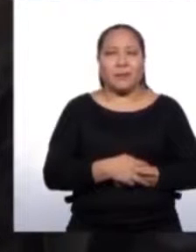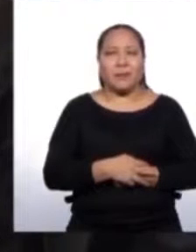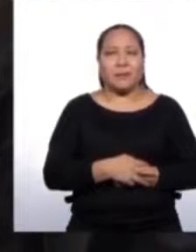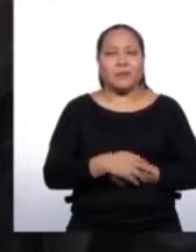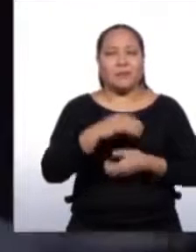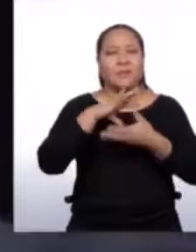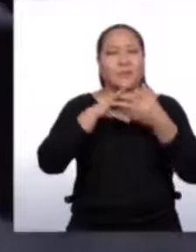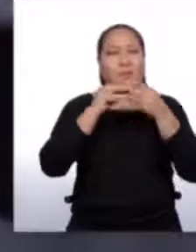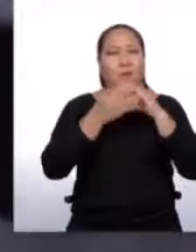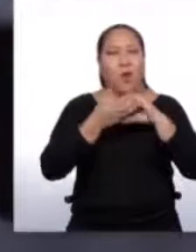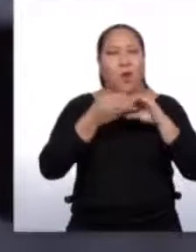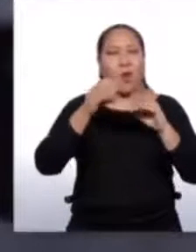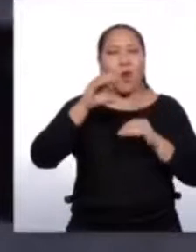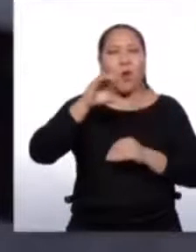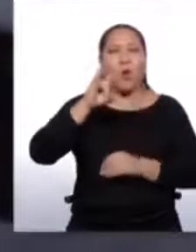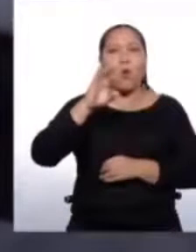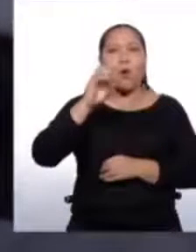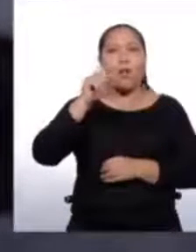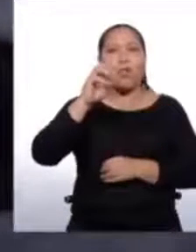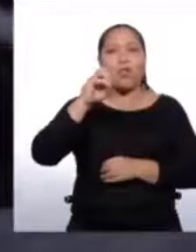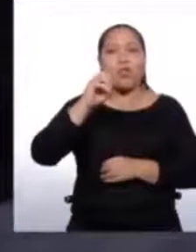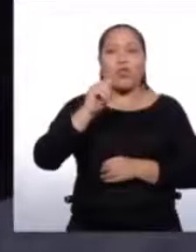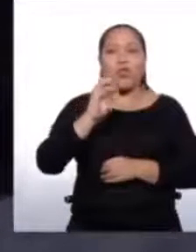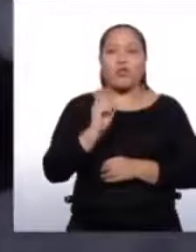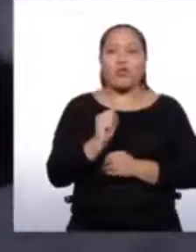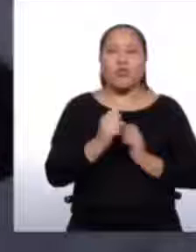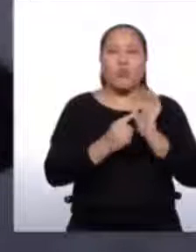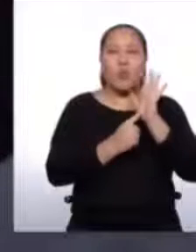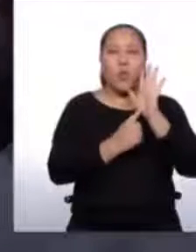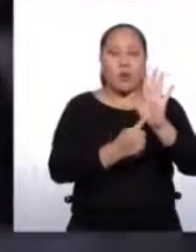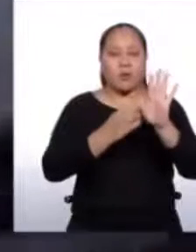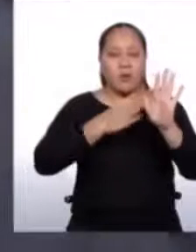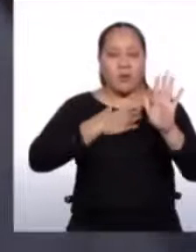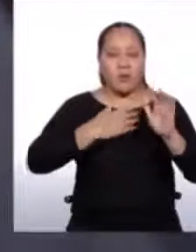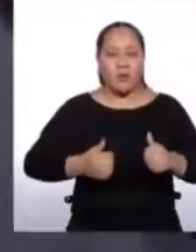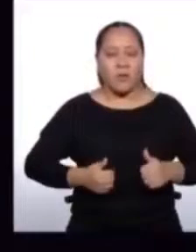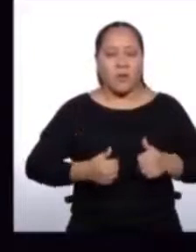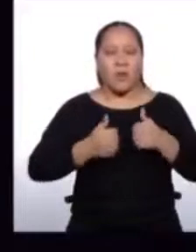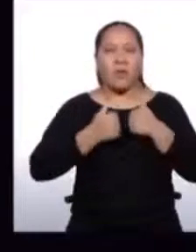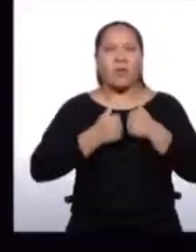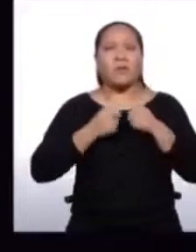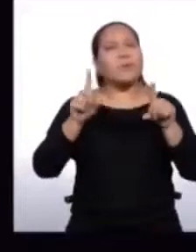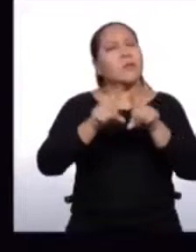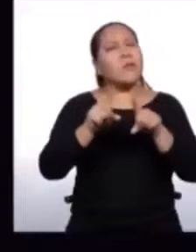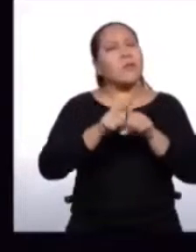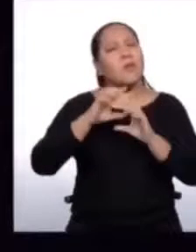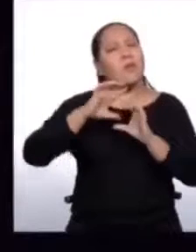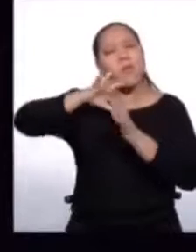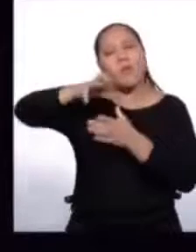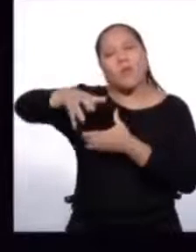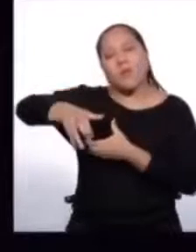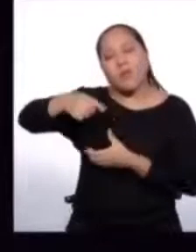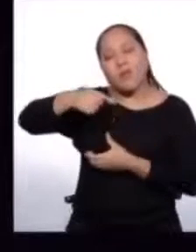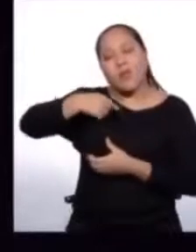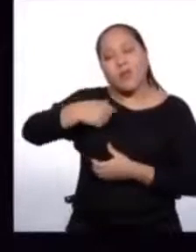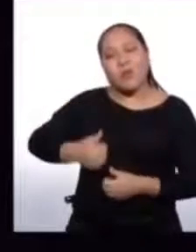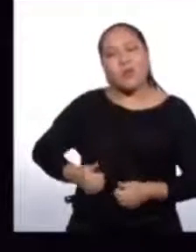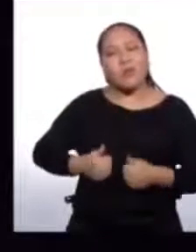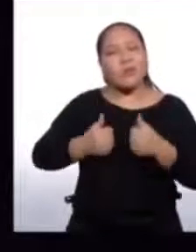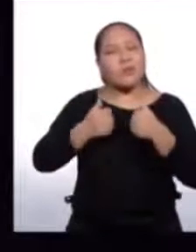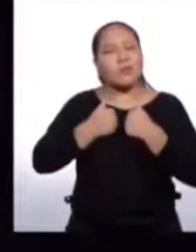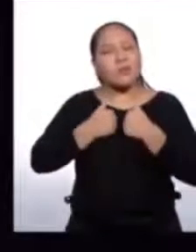Cuentos, espejo de mi vida, pero también reflejo del mundo que me tocó vivir, en especial el de mi infancia y